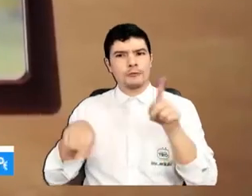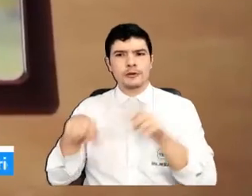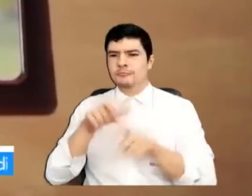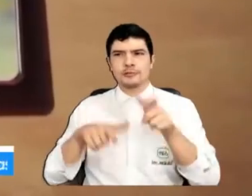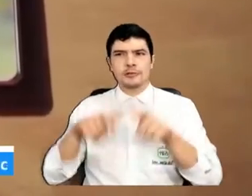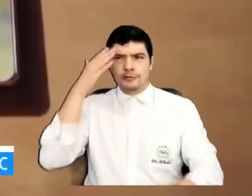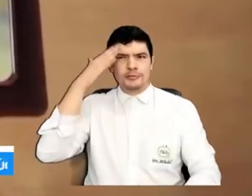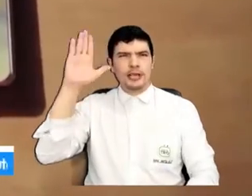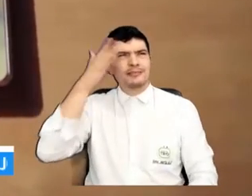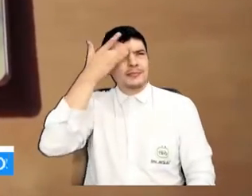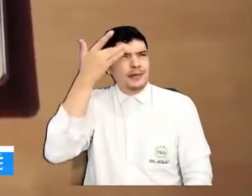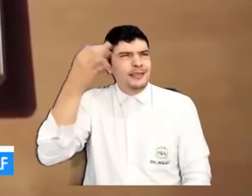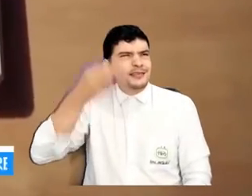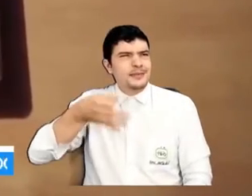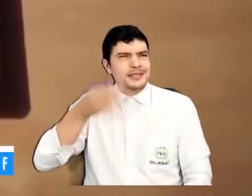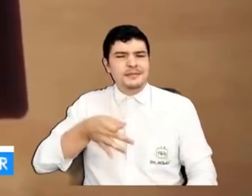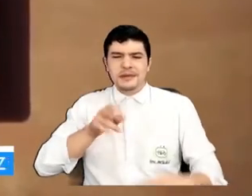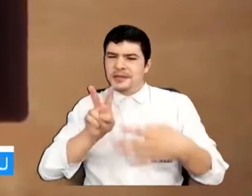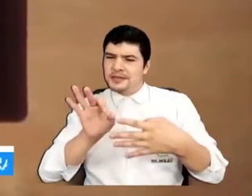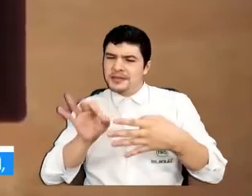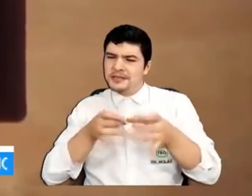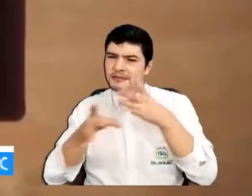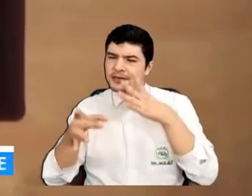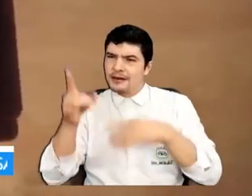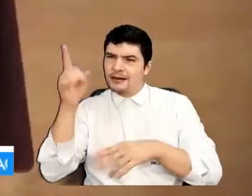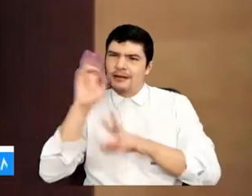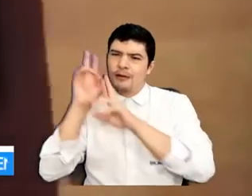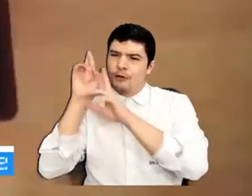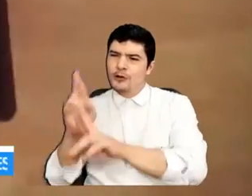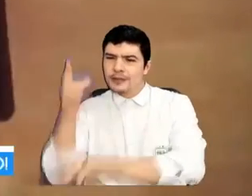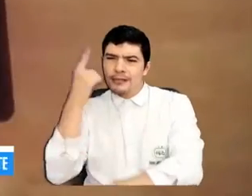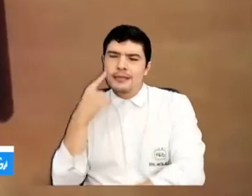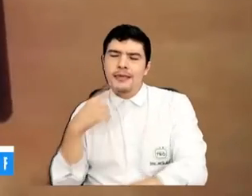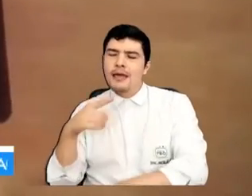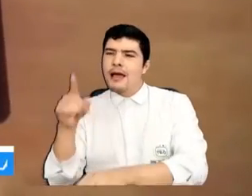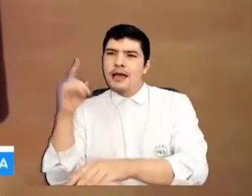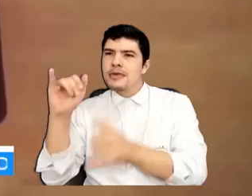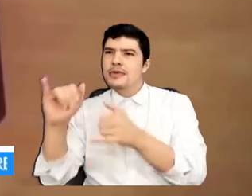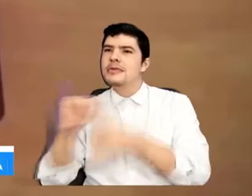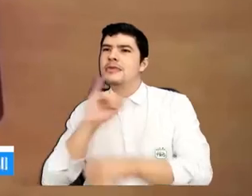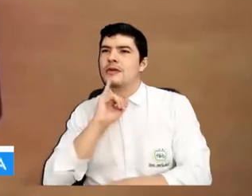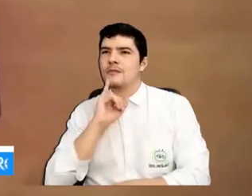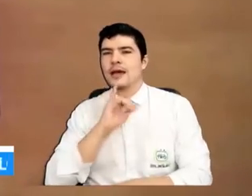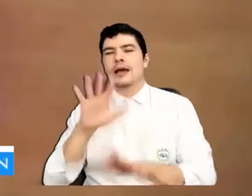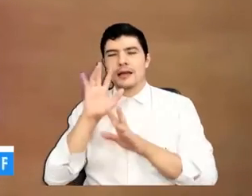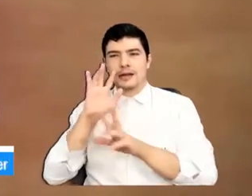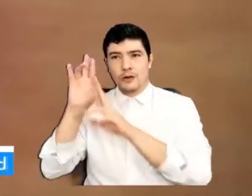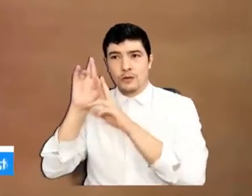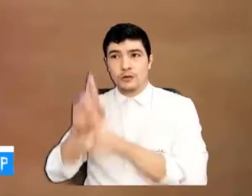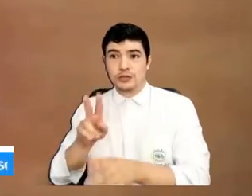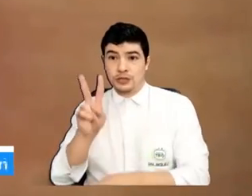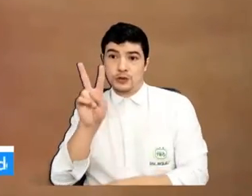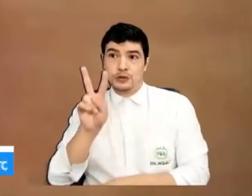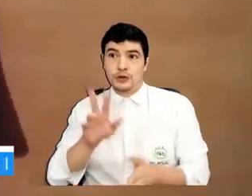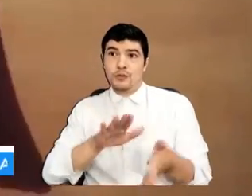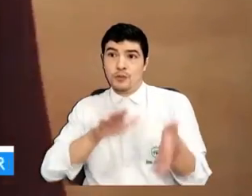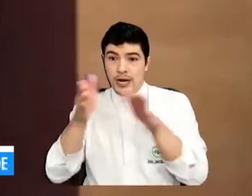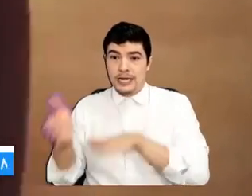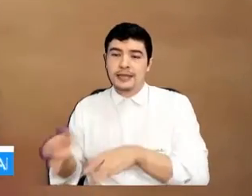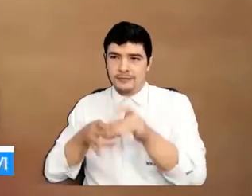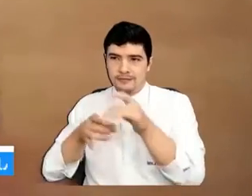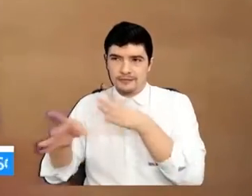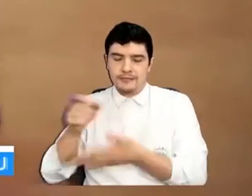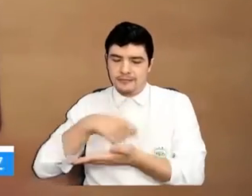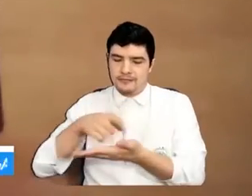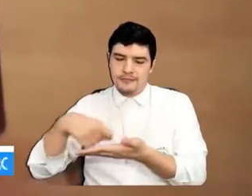de Cervantes Saavedra, autor del Quijote de la Mancha, y del inglés William Shakespeare, de ahí que ambas lenguas compartan el día. Pero